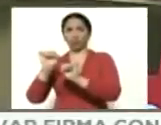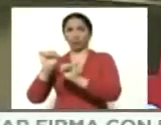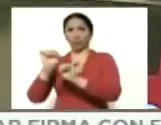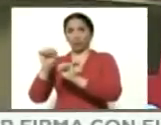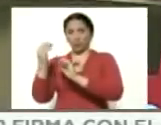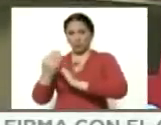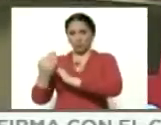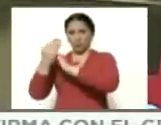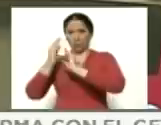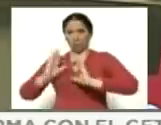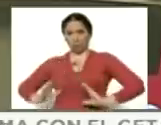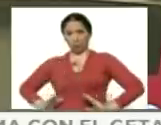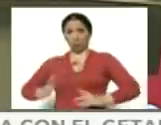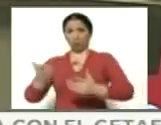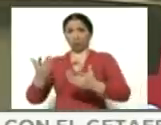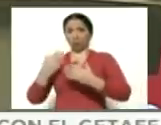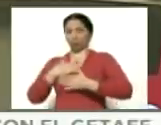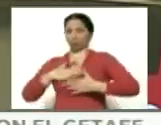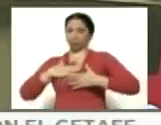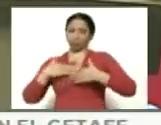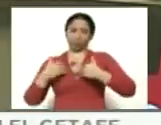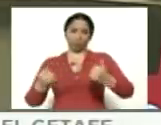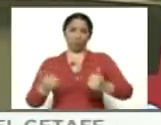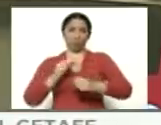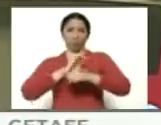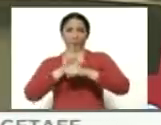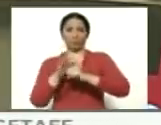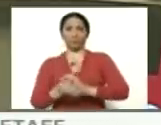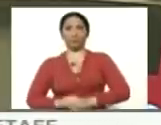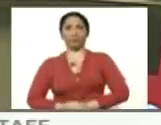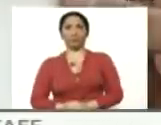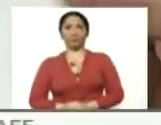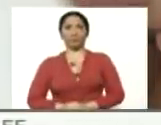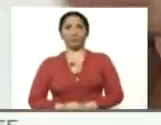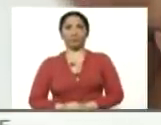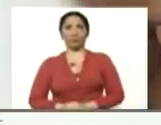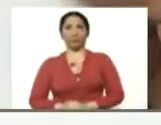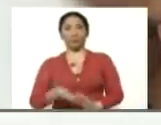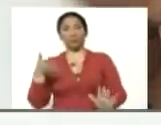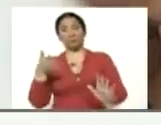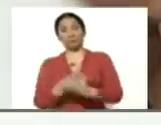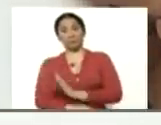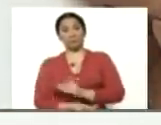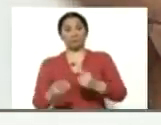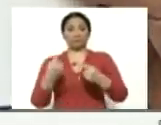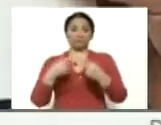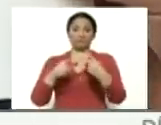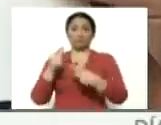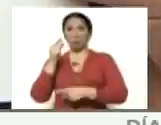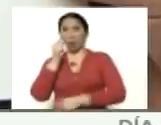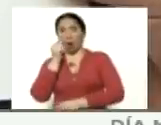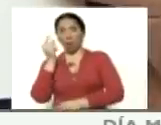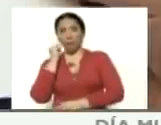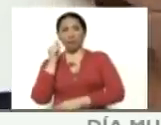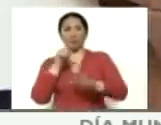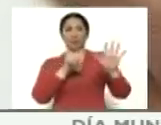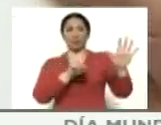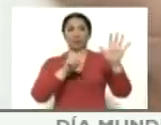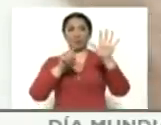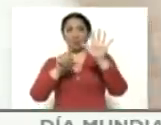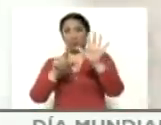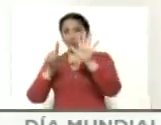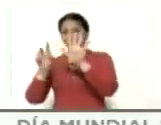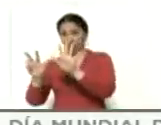completamente recuperados de la infección por COVID-19. En cuanto a la distribución por sexo, 668 son del